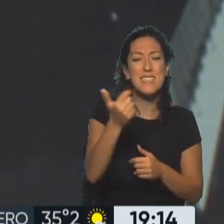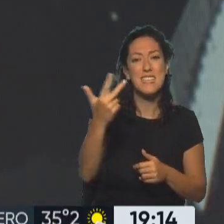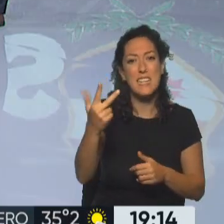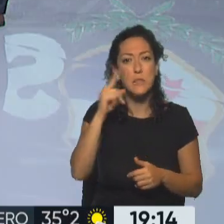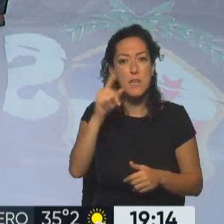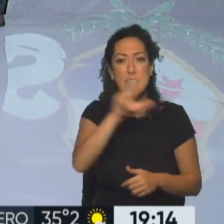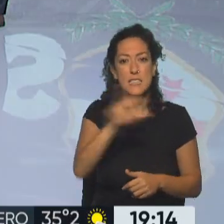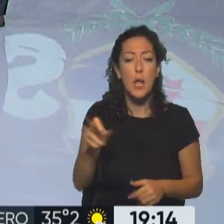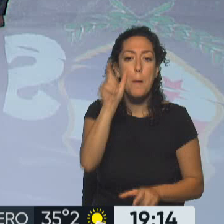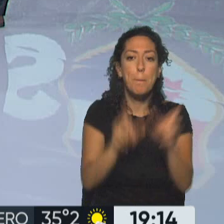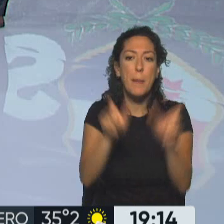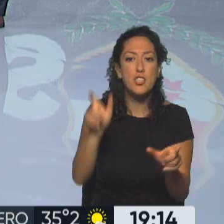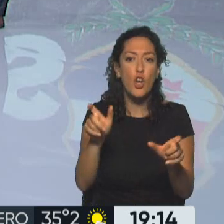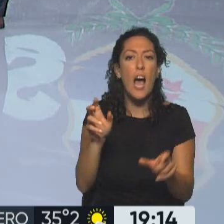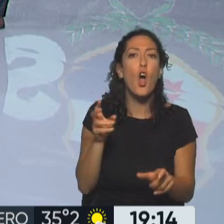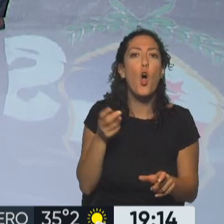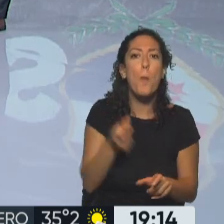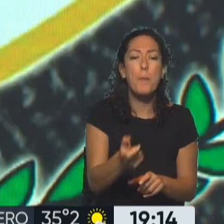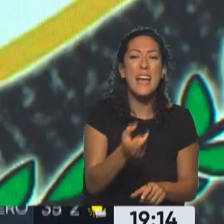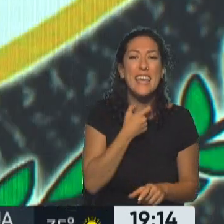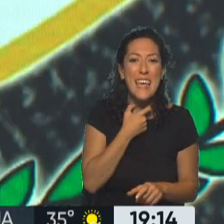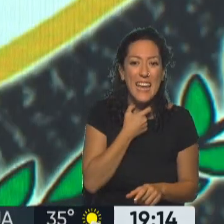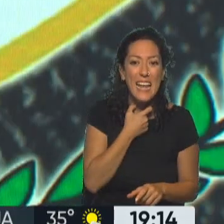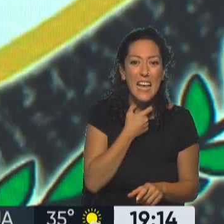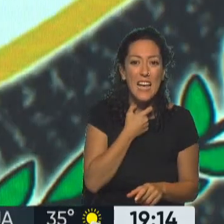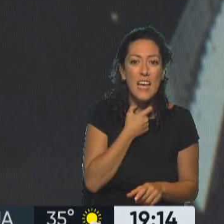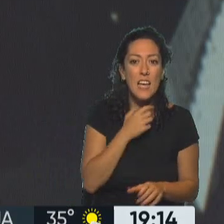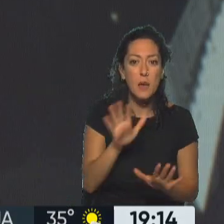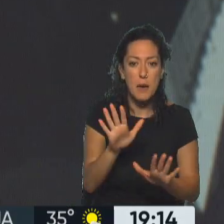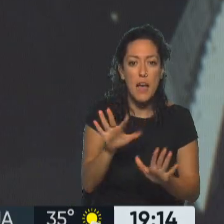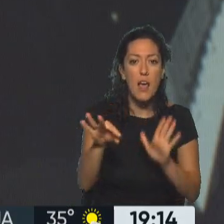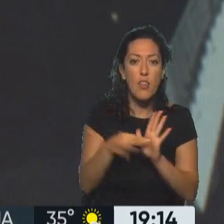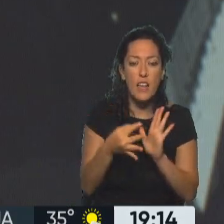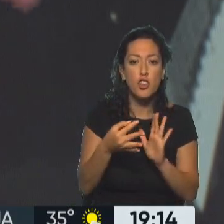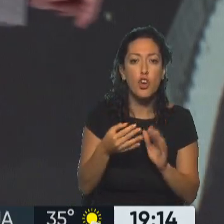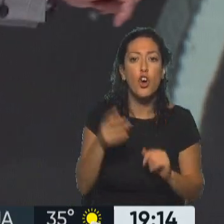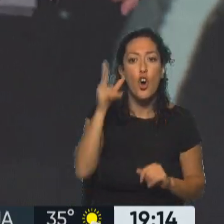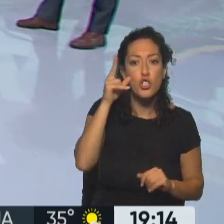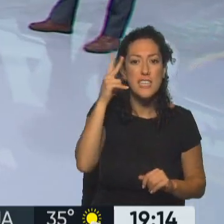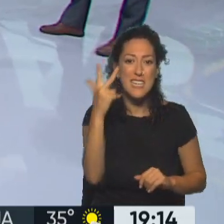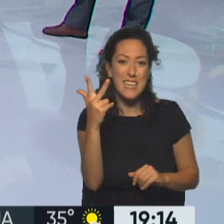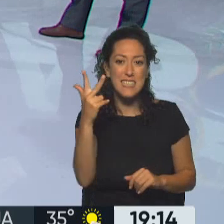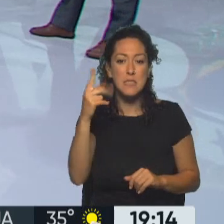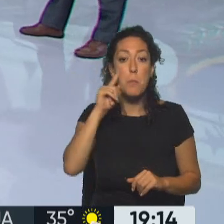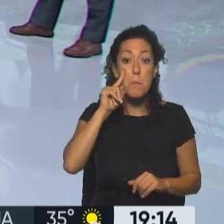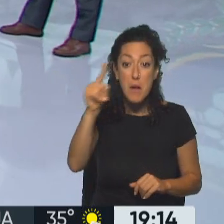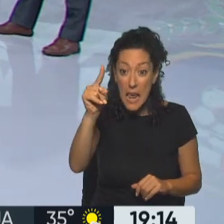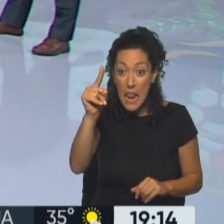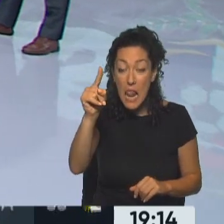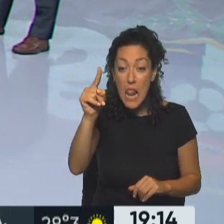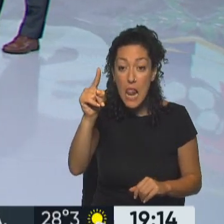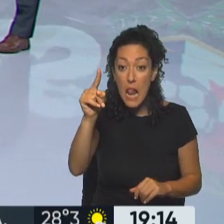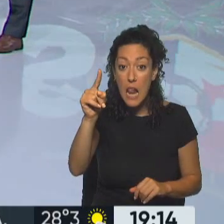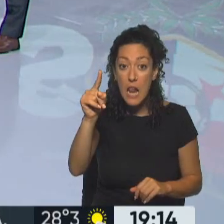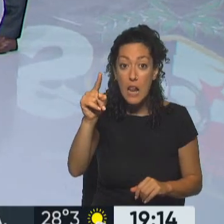63.300. ¿Cuántas personas quisieron comprar o cuántas personas entraron? Te agrego un dato. 83.000, ese estadio que ves ahí, 83.000.